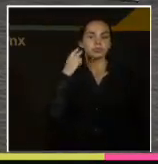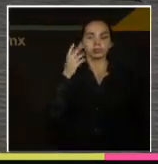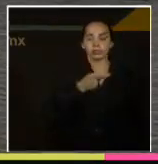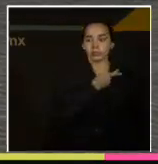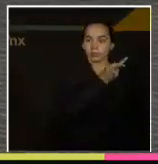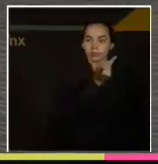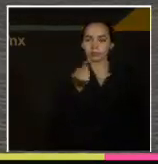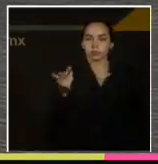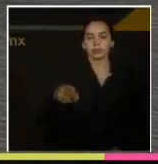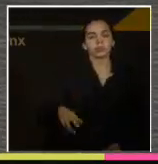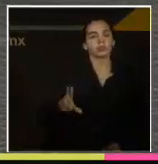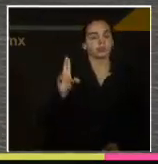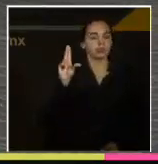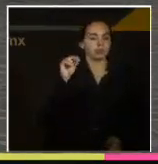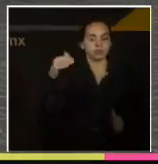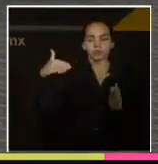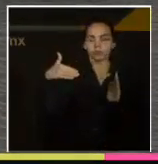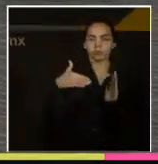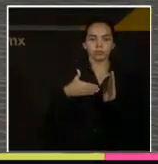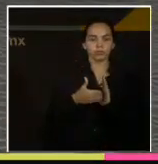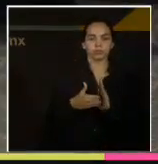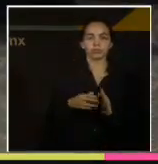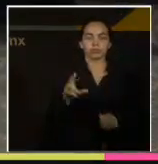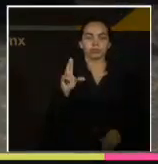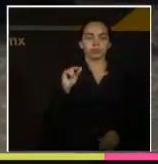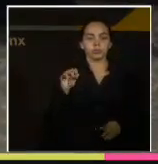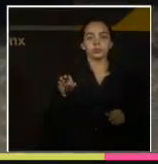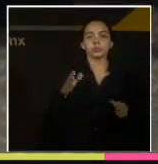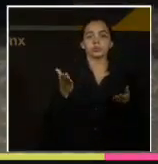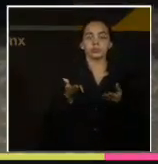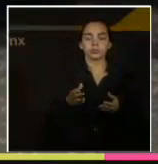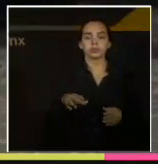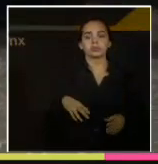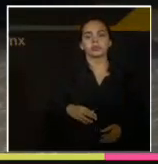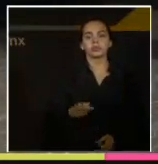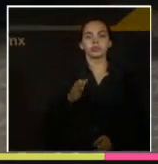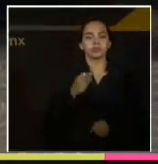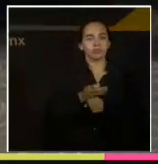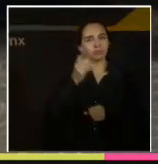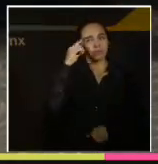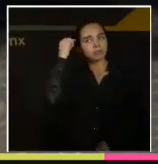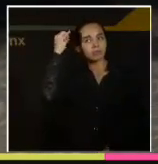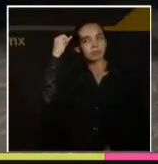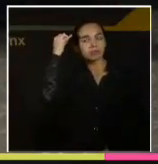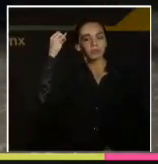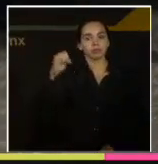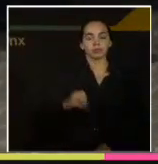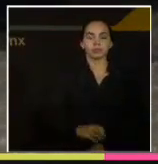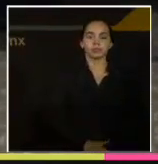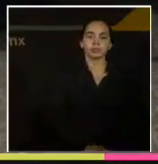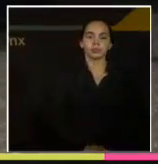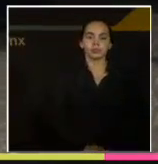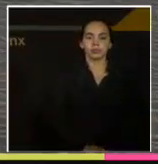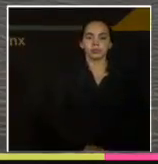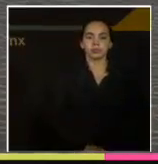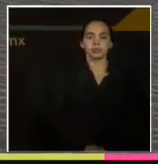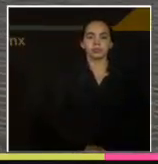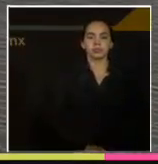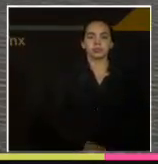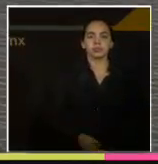públicas que no se basan ni en la improvisación, ni en la ocurrencia, ni en las inercias.